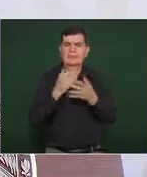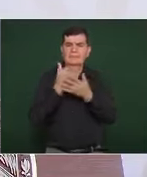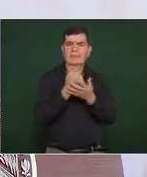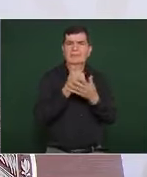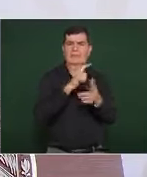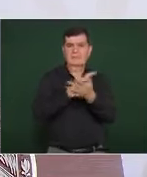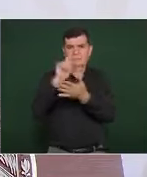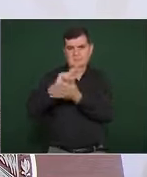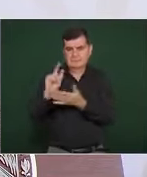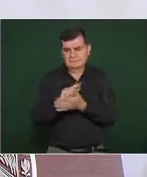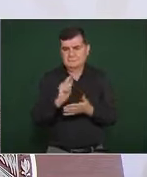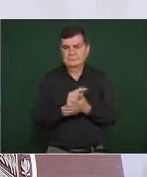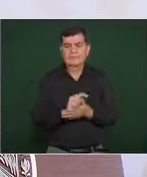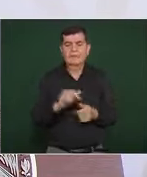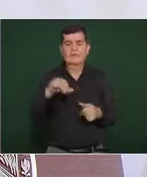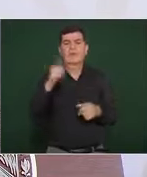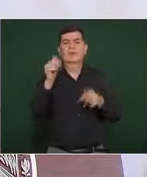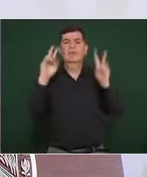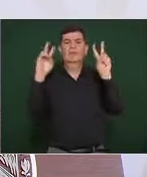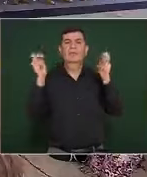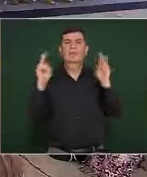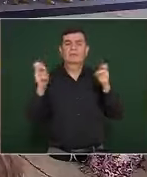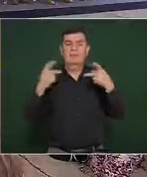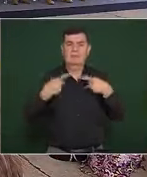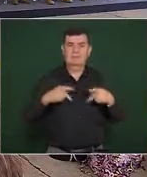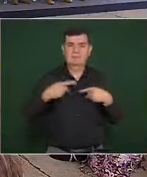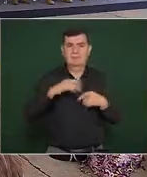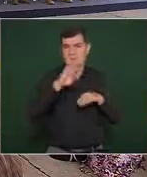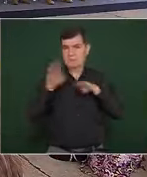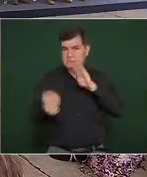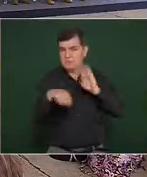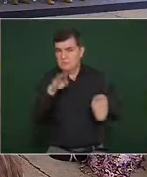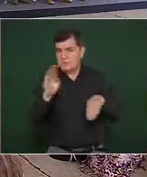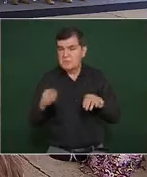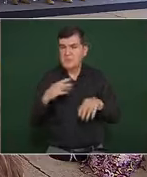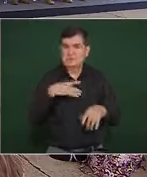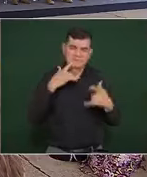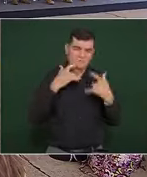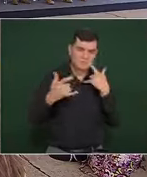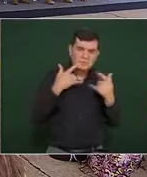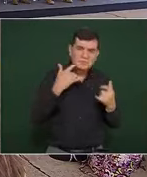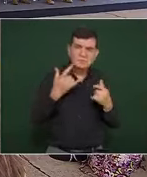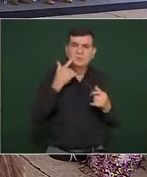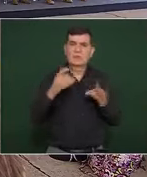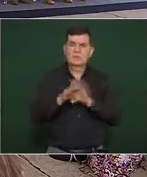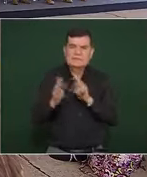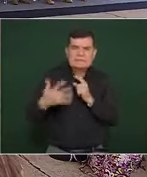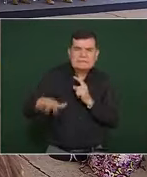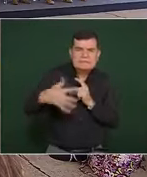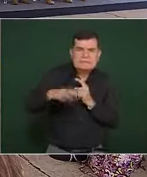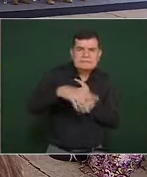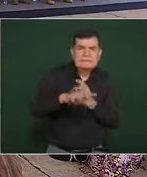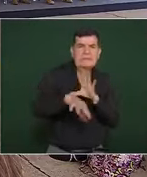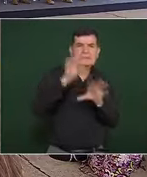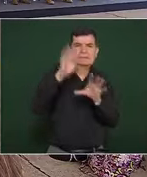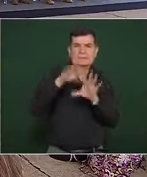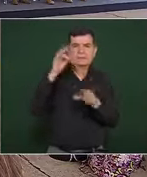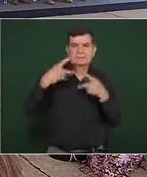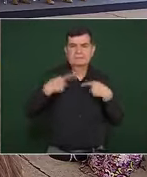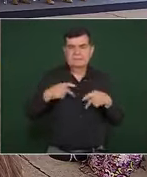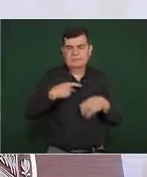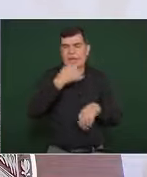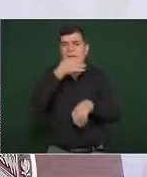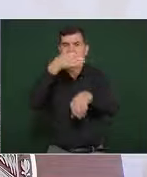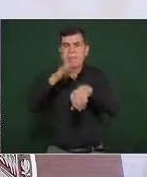labores de limpieza. Con respecto de las personas fallecidas y los esfuerzos también en la búsqueda de personas,